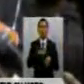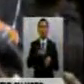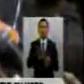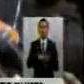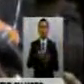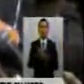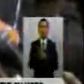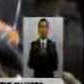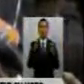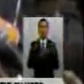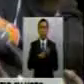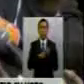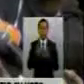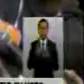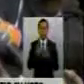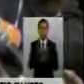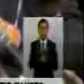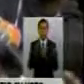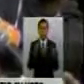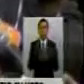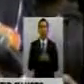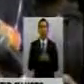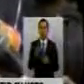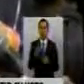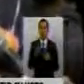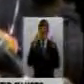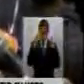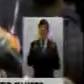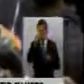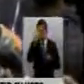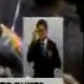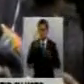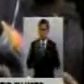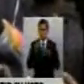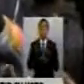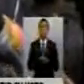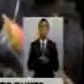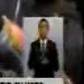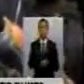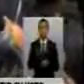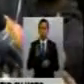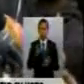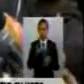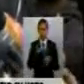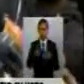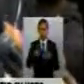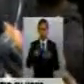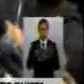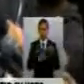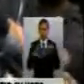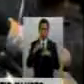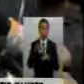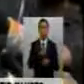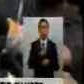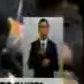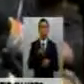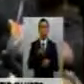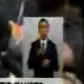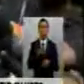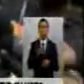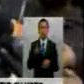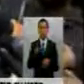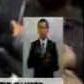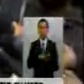actividad independiente, autónoma, meramente judicial. Y los resultados por encima de 157